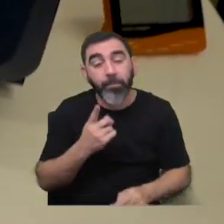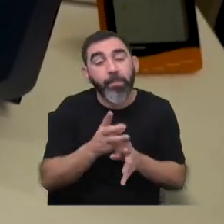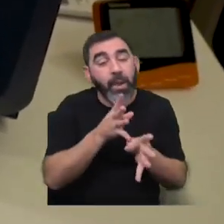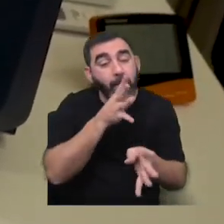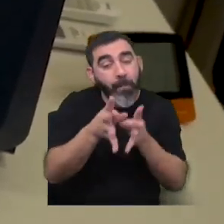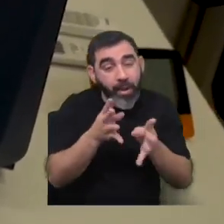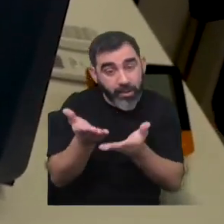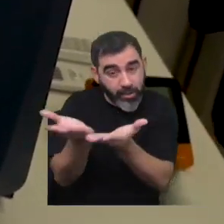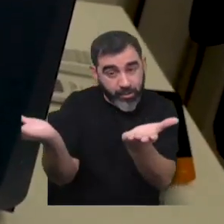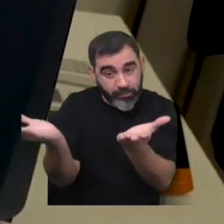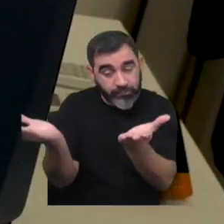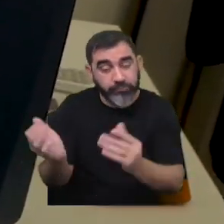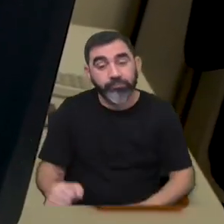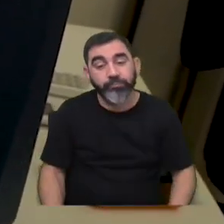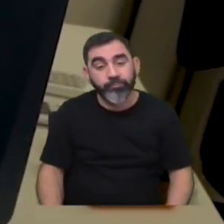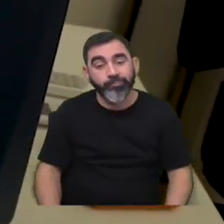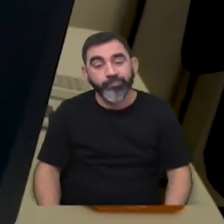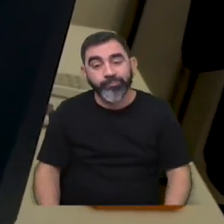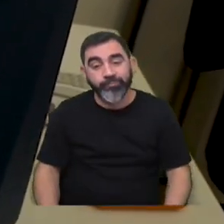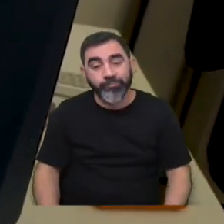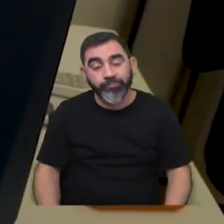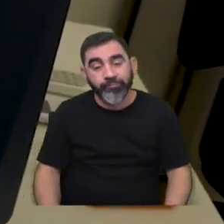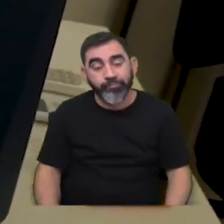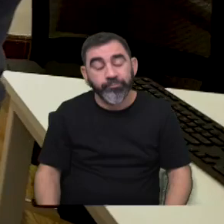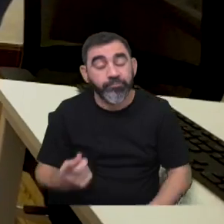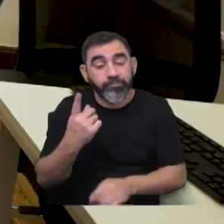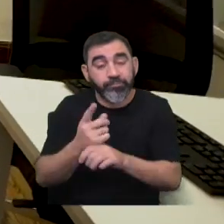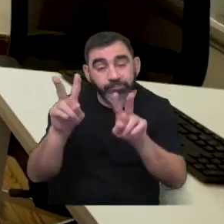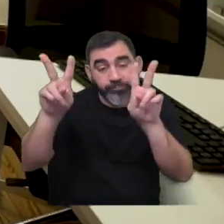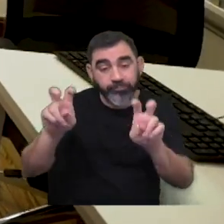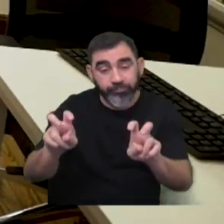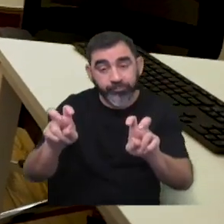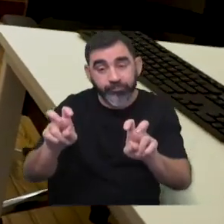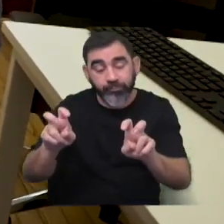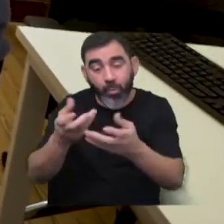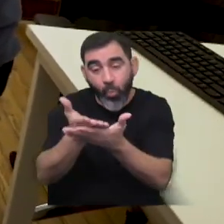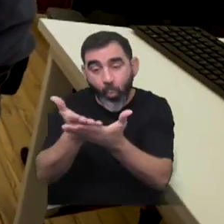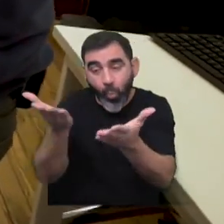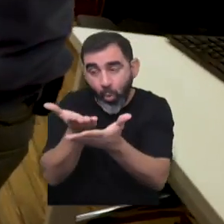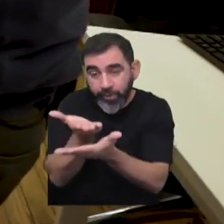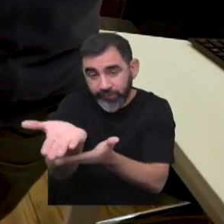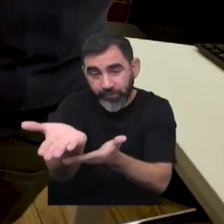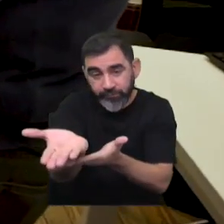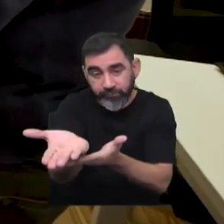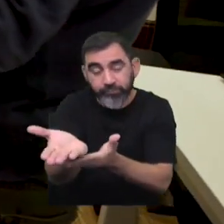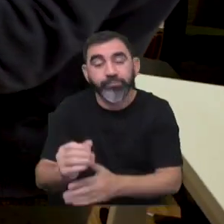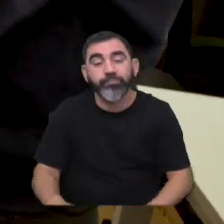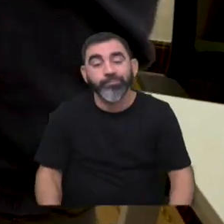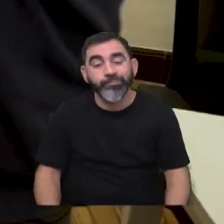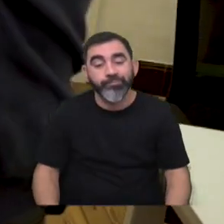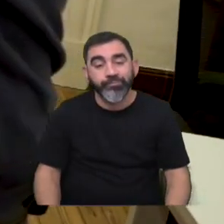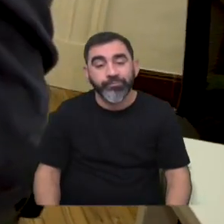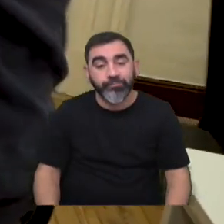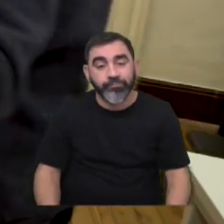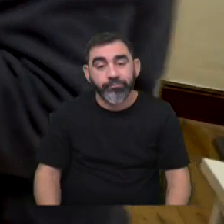vemos acá, el equipo tiene una parte inicial, que es donde se inyectan las muestras, que es el electrospray.